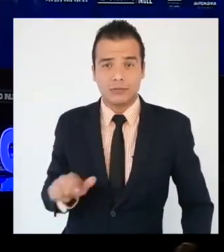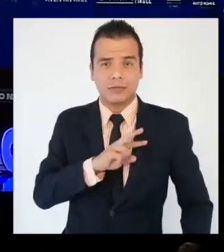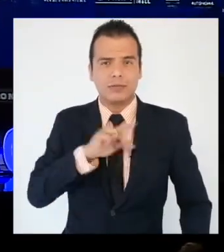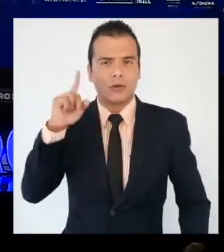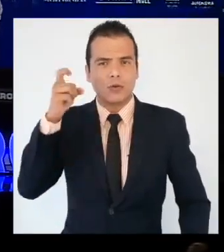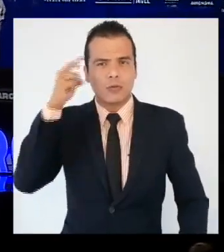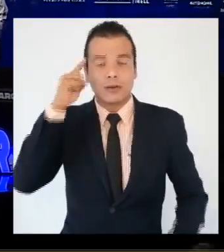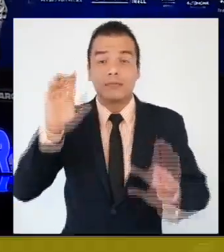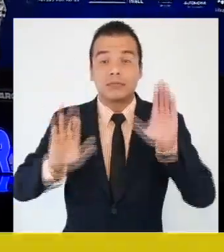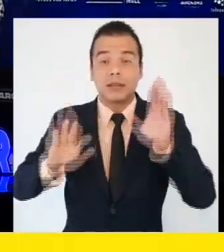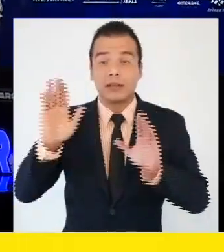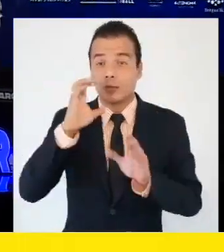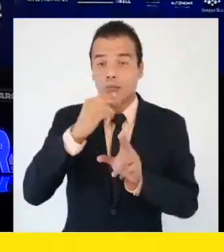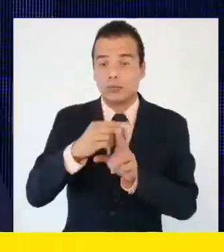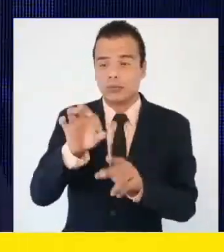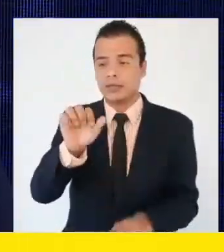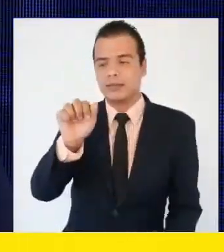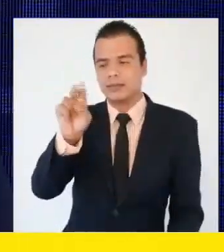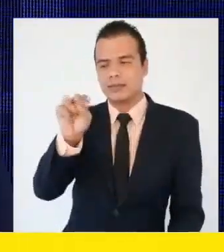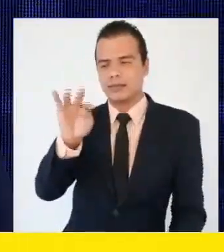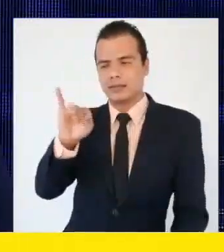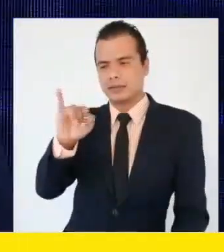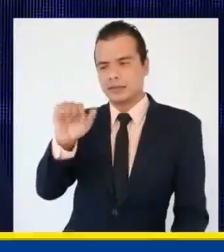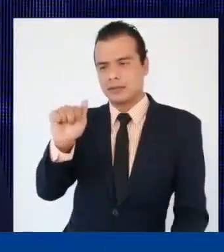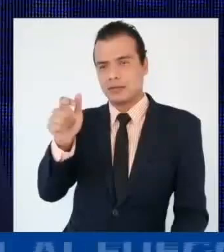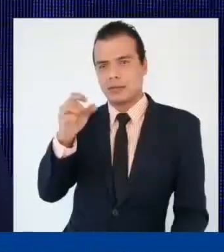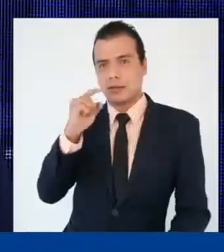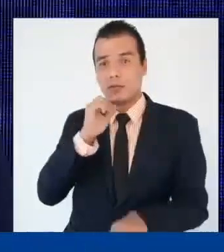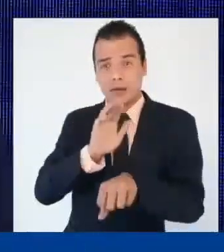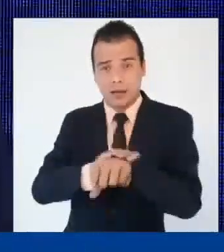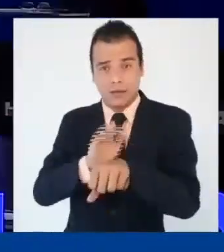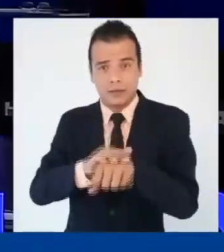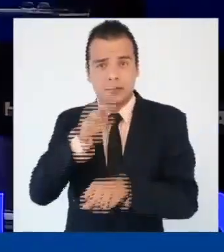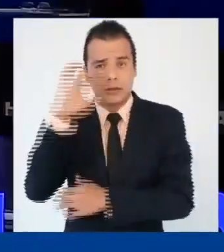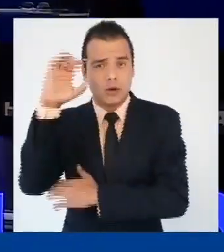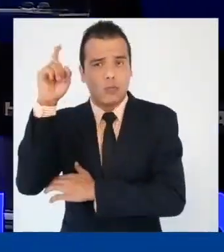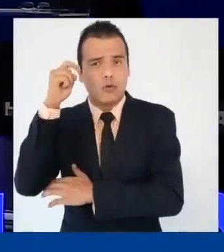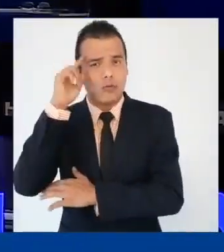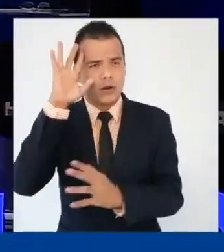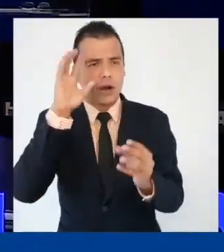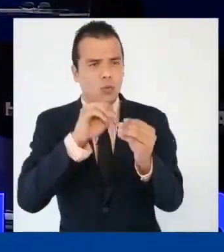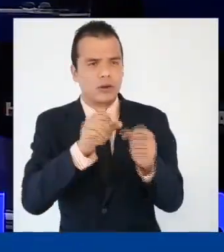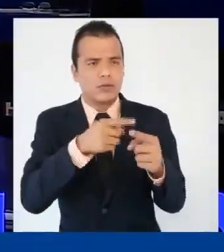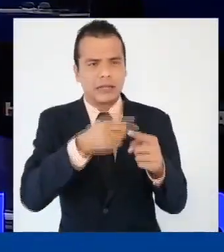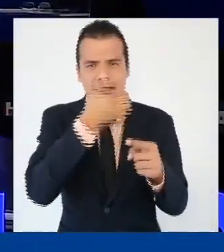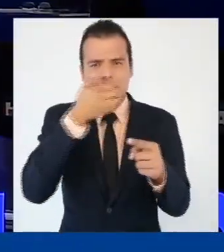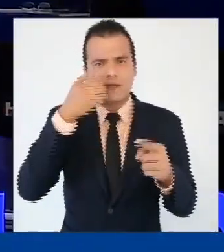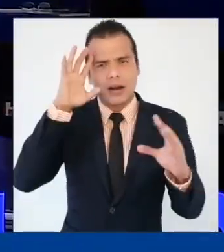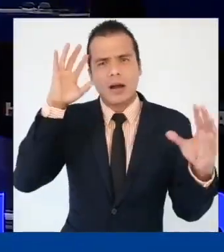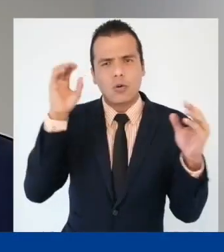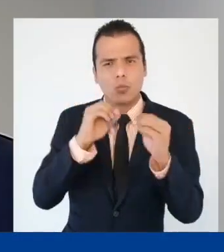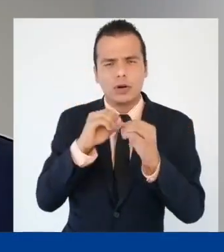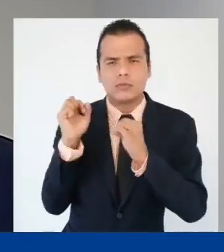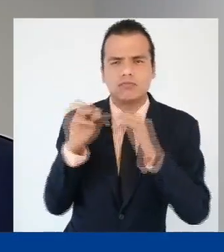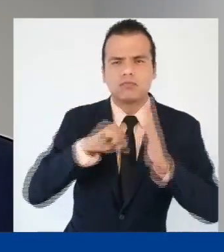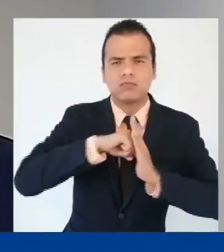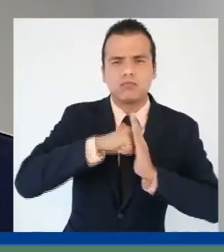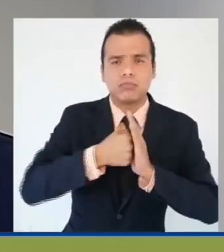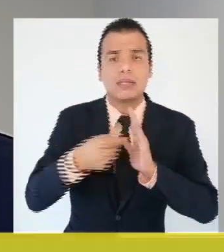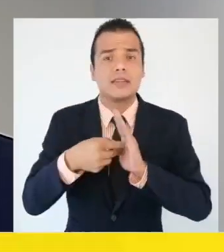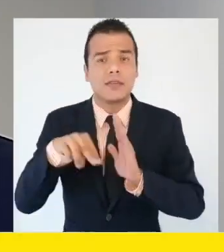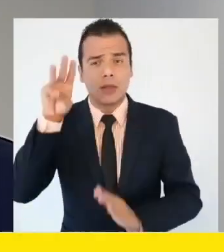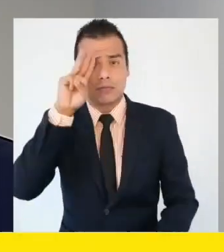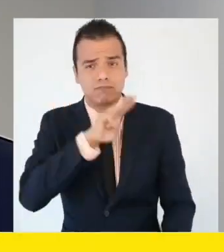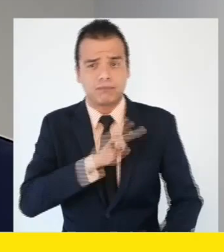Para Santiago Castro, con el cese al fuego bilateral, lo único que hace el gobierno es dejar atadas de pies y manos a la fuerza pública. Tienen